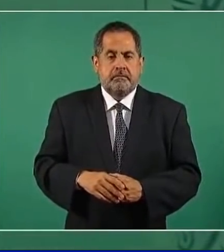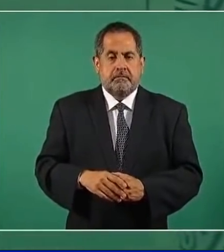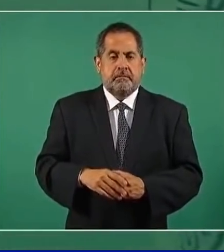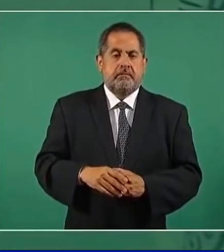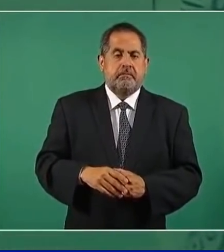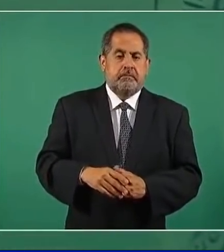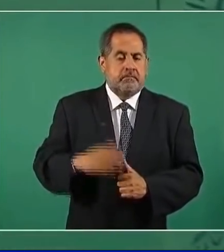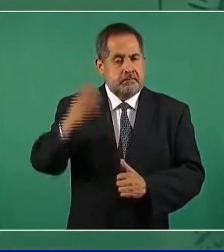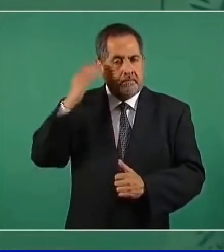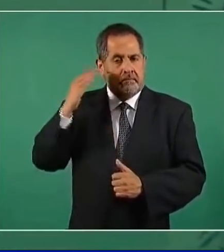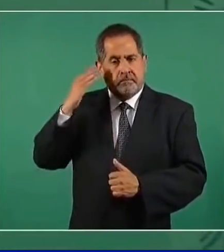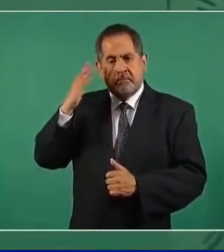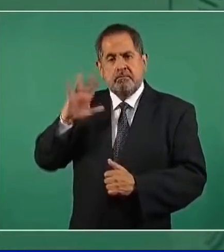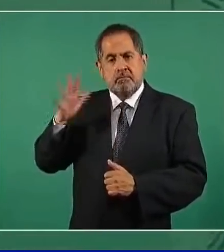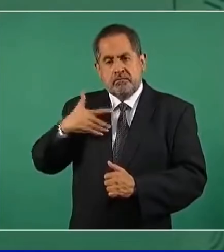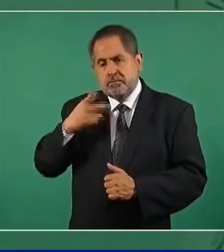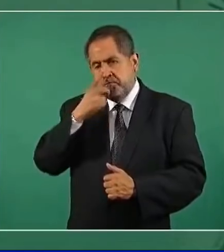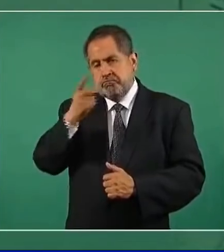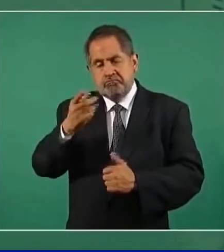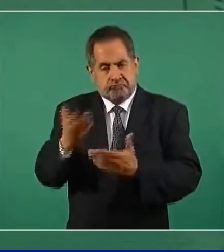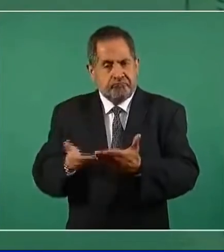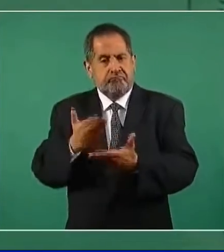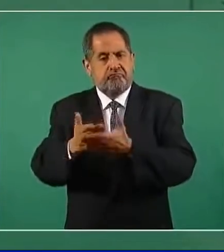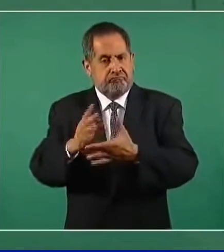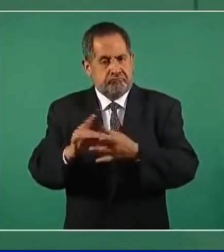como ya planteé,